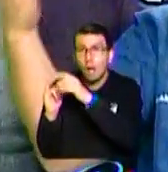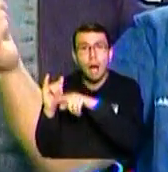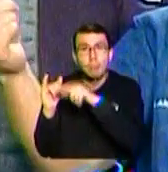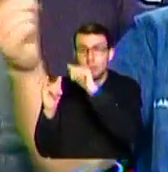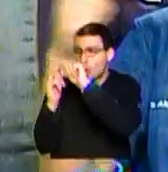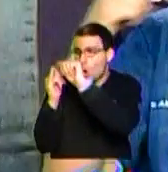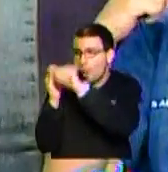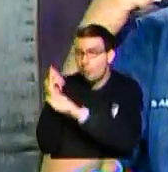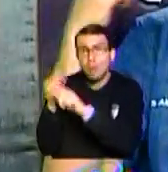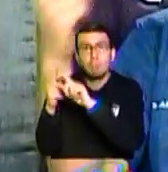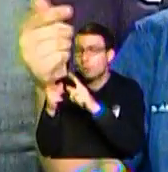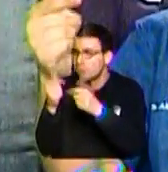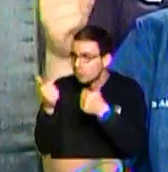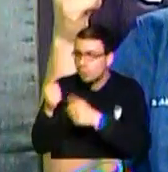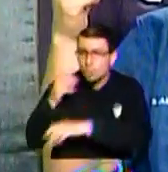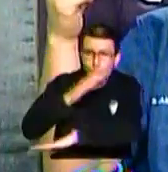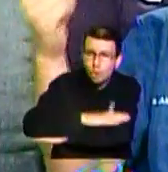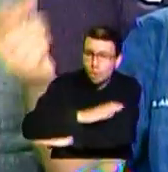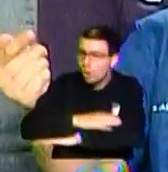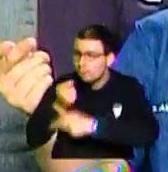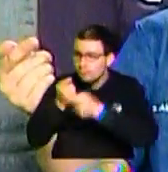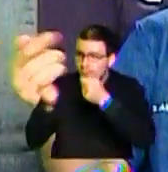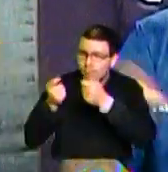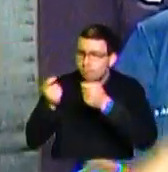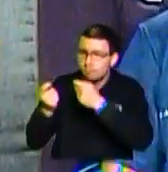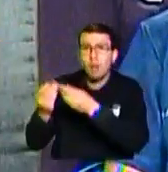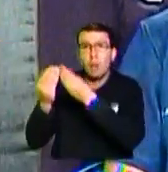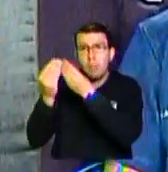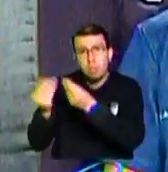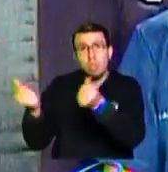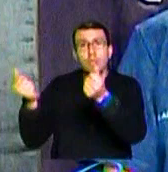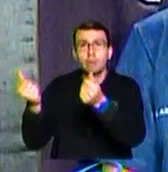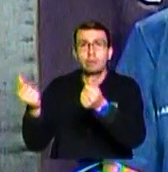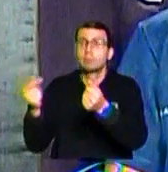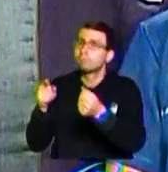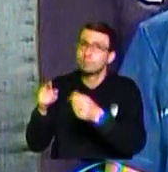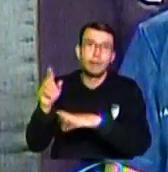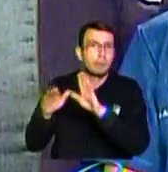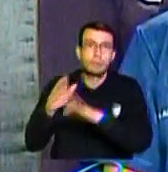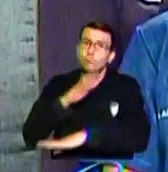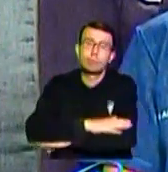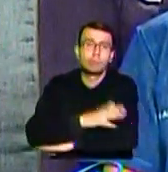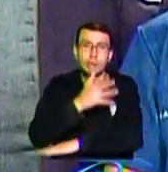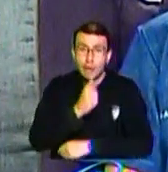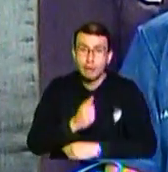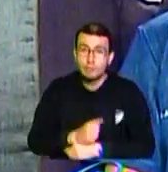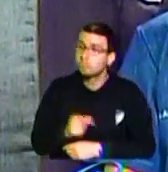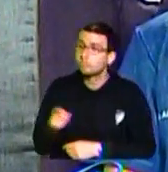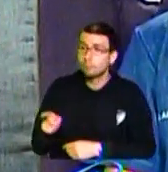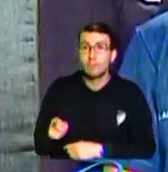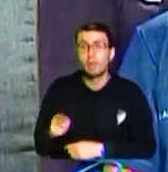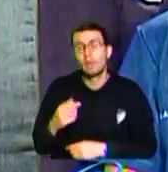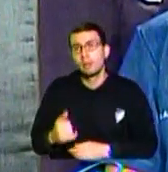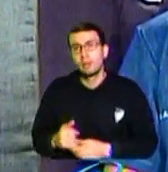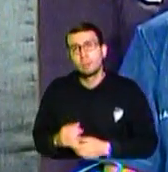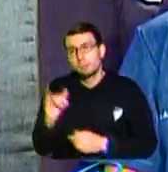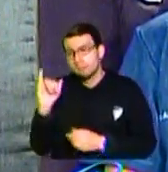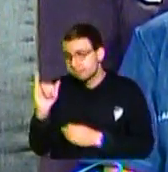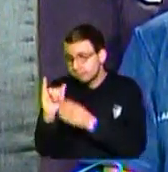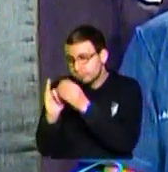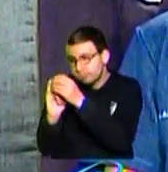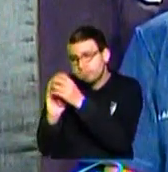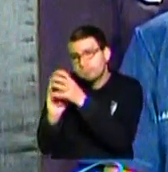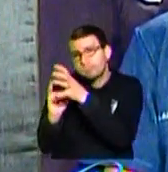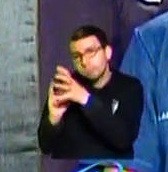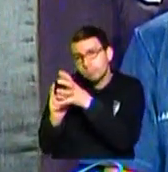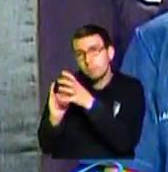tratamiento juicioso para que ese quiste del ovario no reaparezca. Está hablando de una citología inflamatoria, ya entonces de entrada tenemos